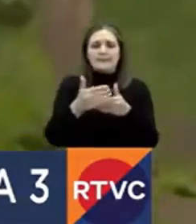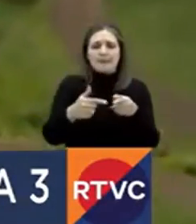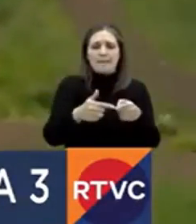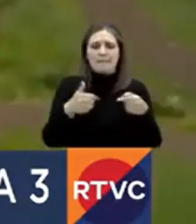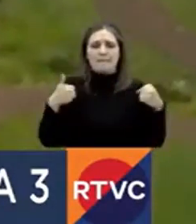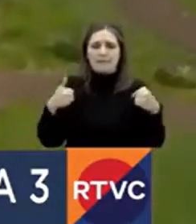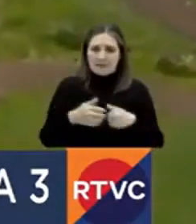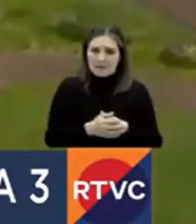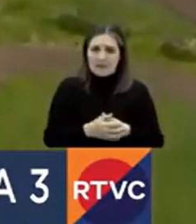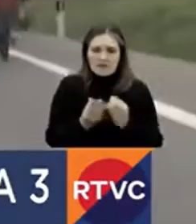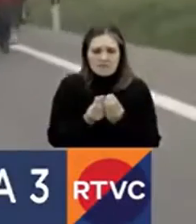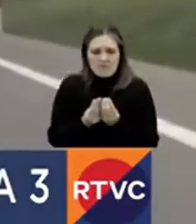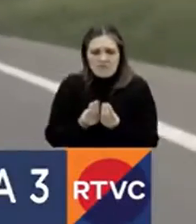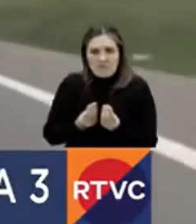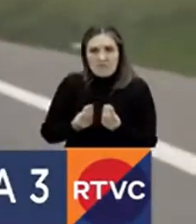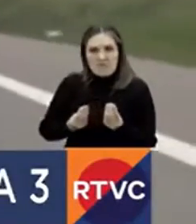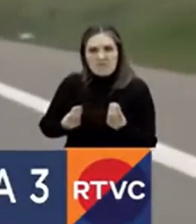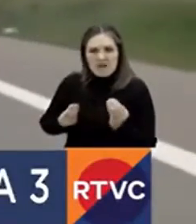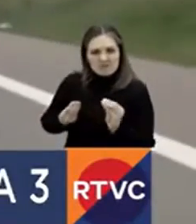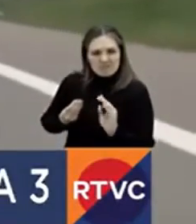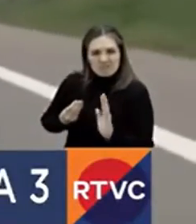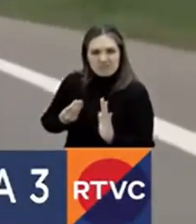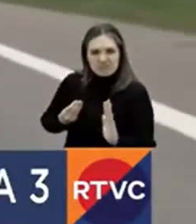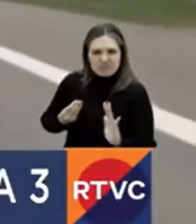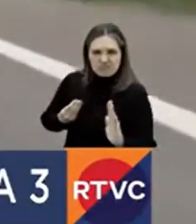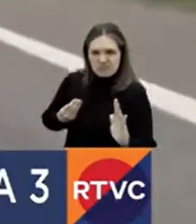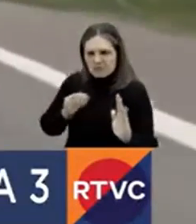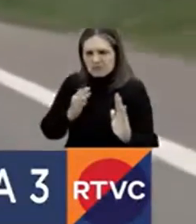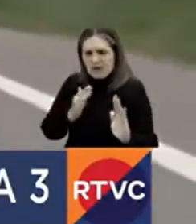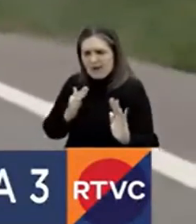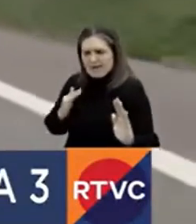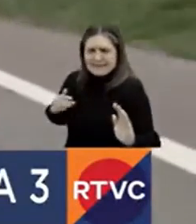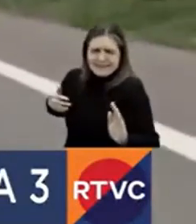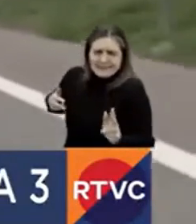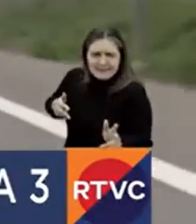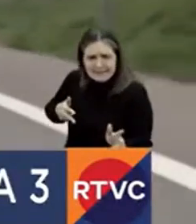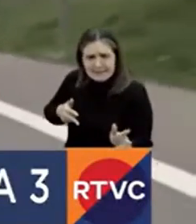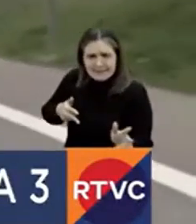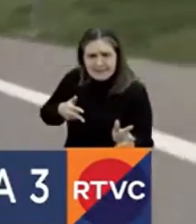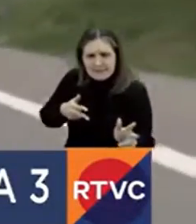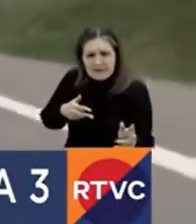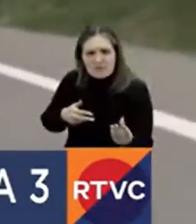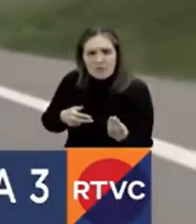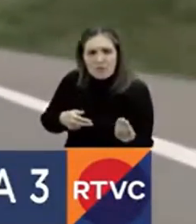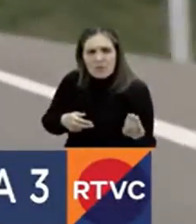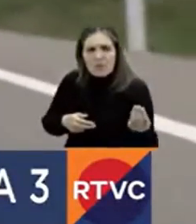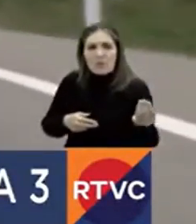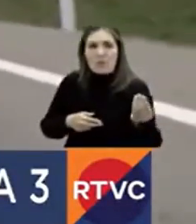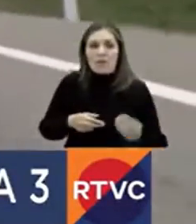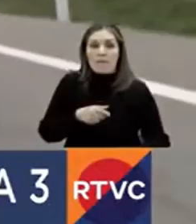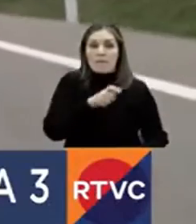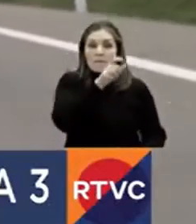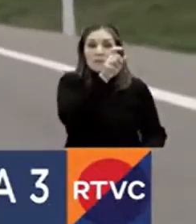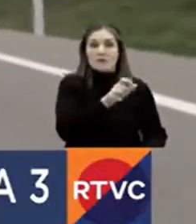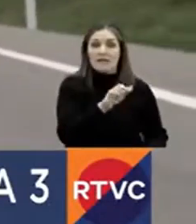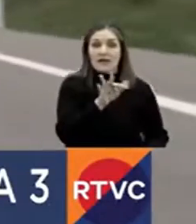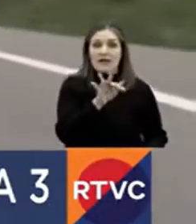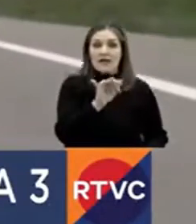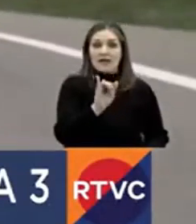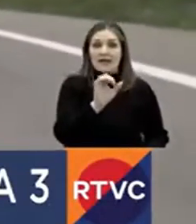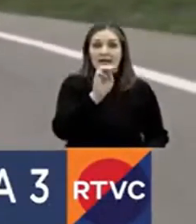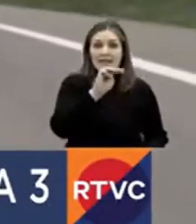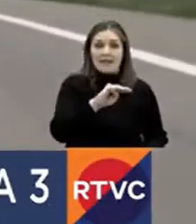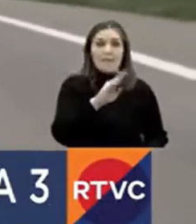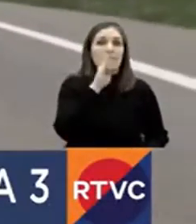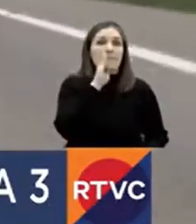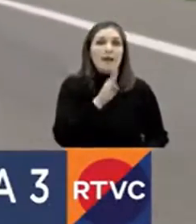al favorito para la victoria, Tim Wellens, quien llega a 8 participaciones en la Ruta del Sol con 2 triunfos previos en la misma